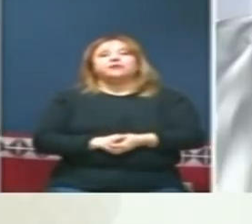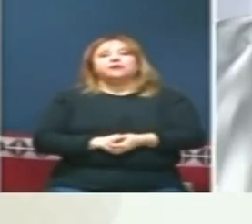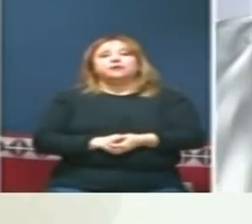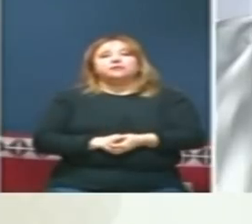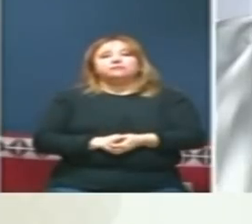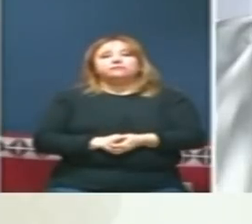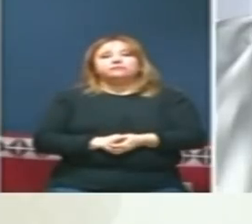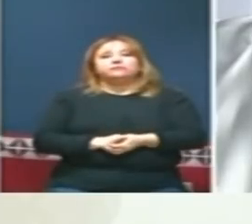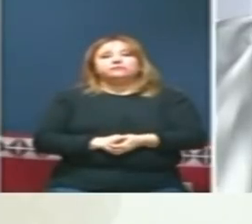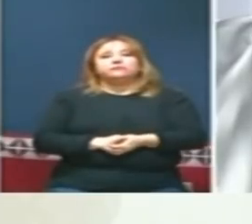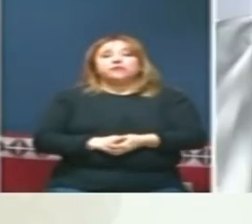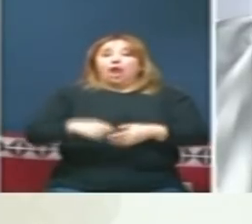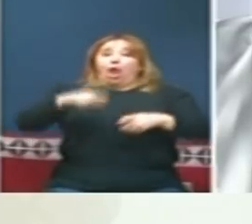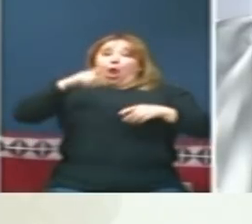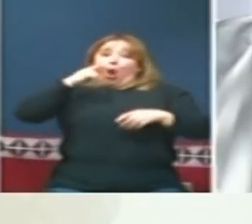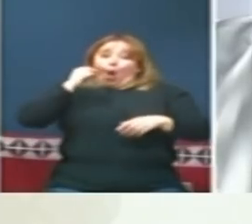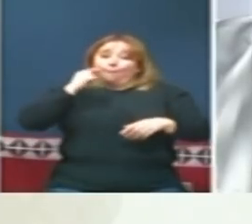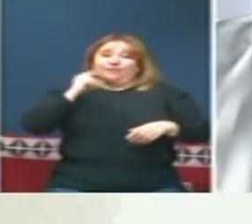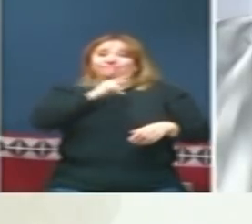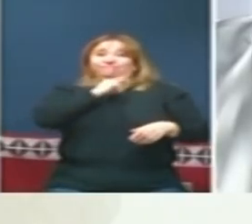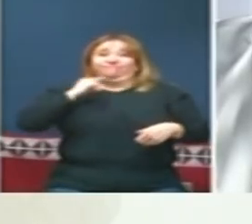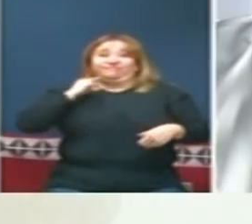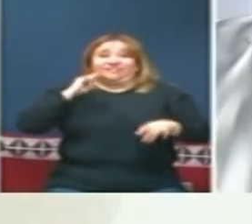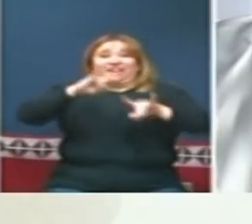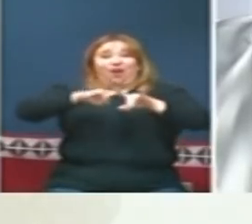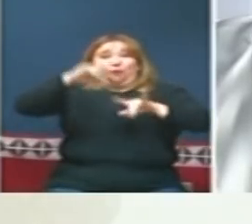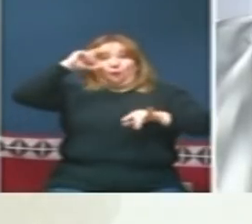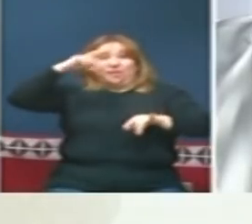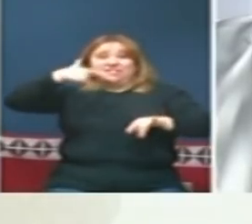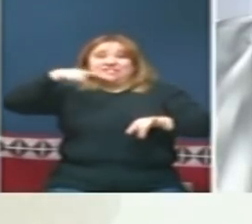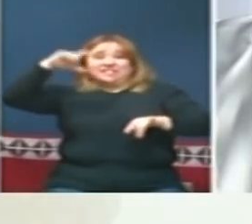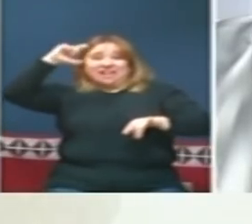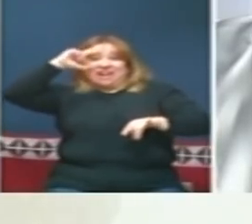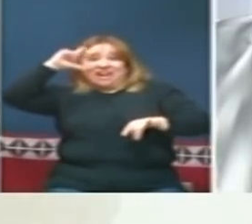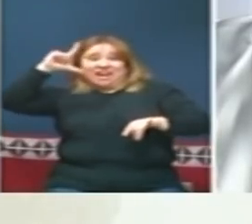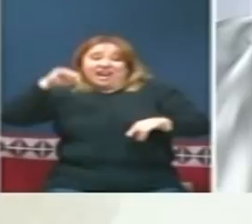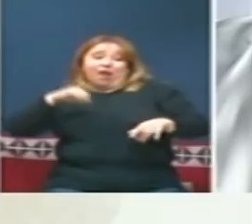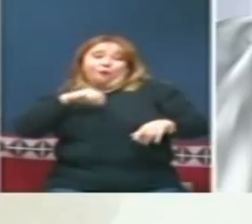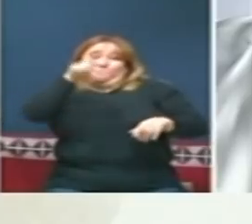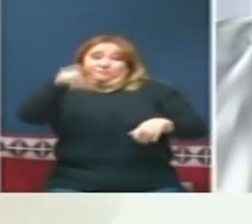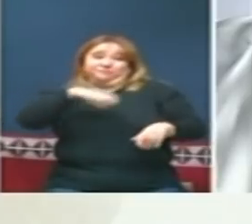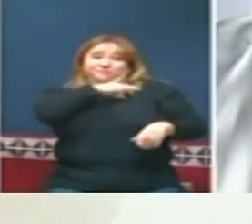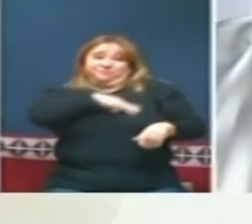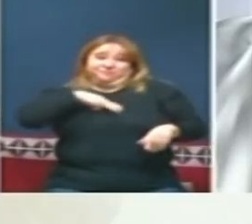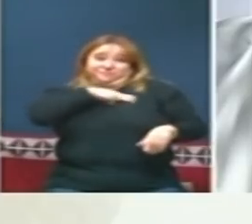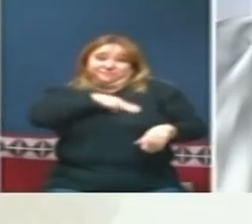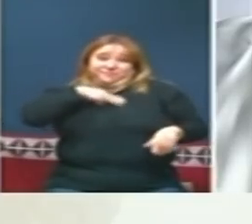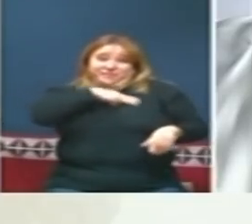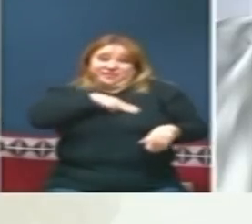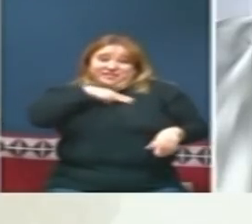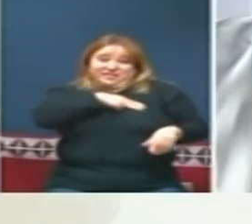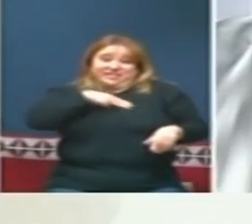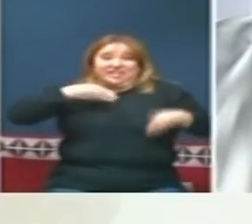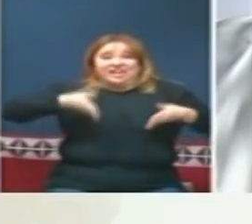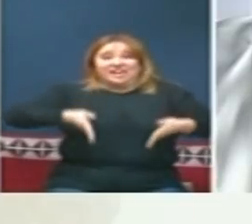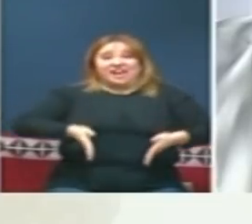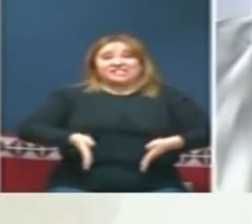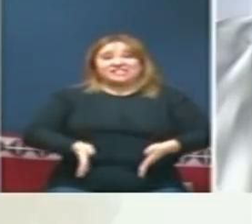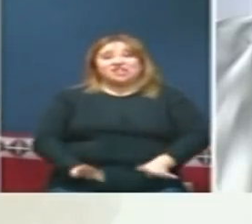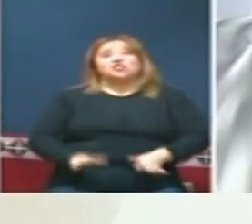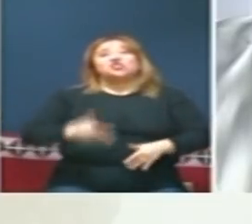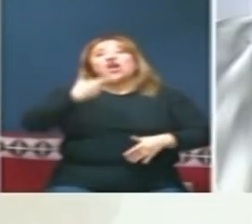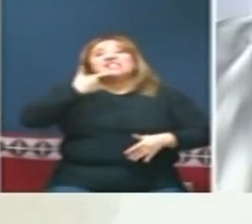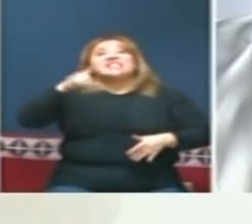El venerable Wenceslao Pedernera, laico y padre de familia, nació en La Calera, provincia de San